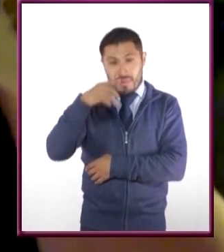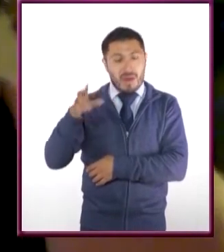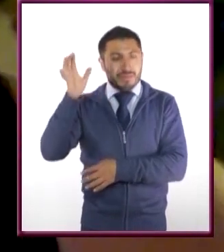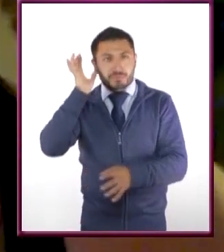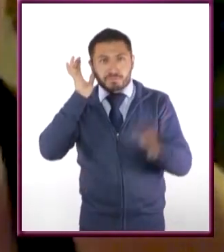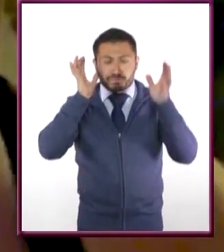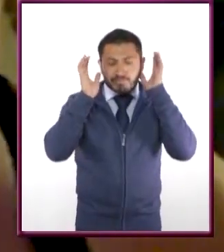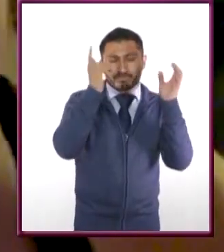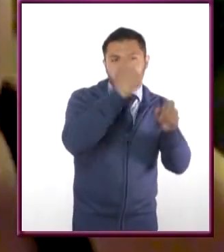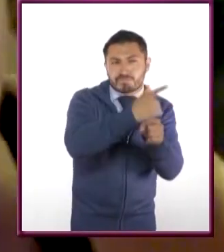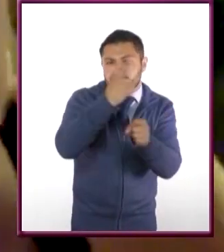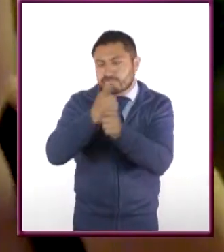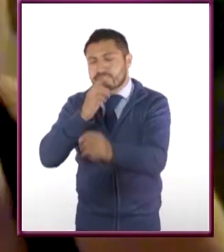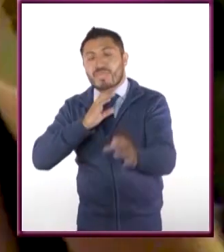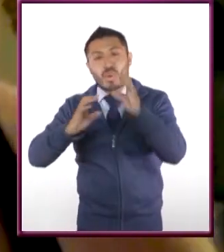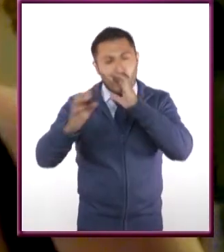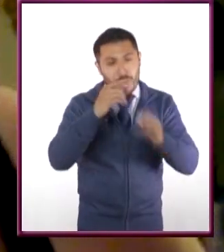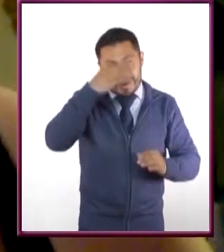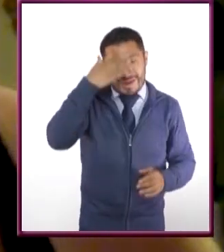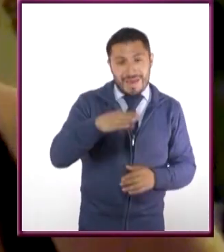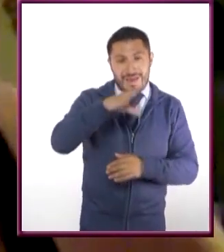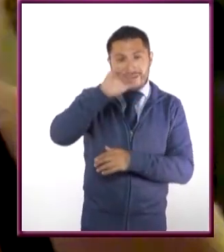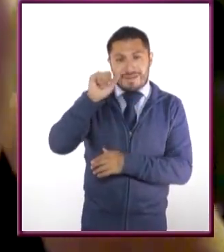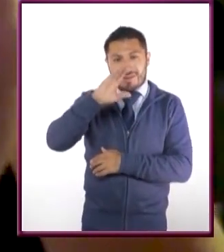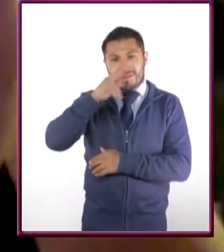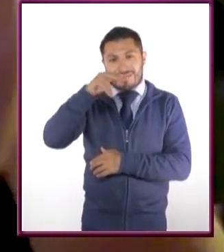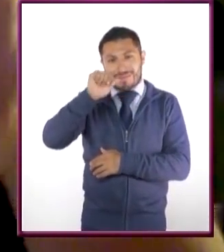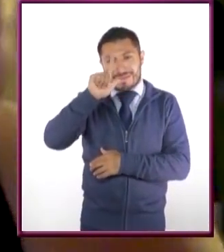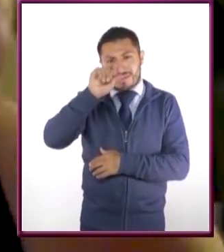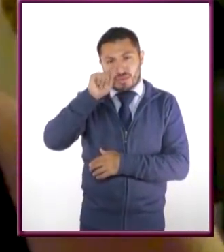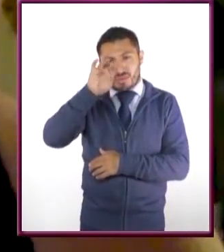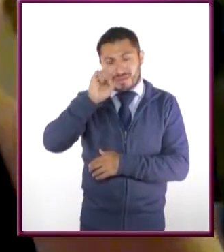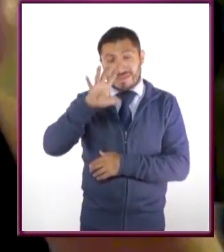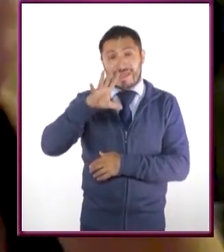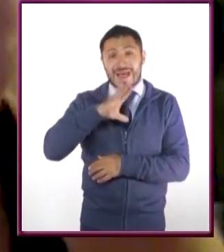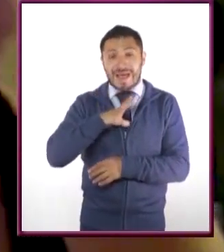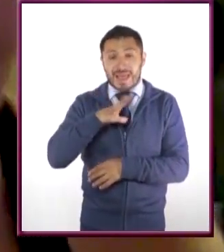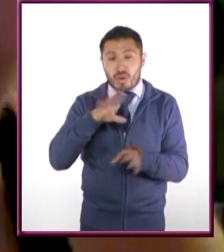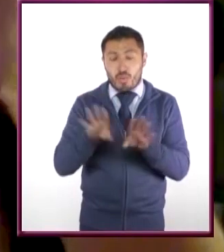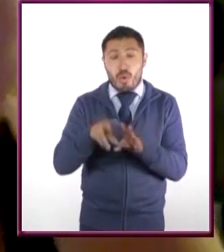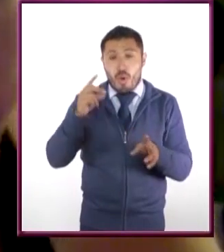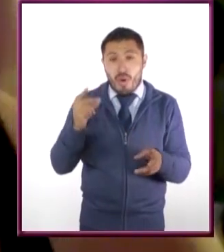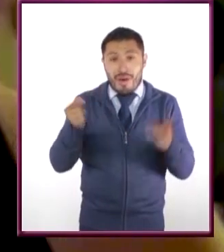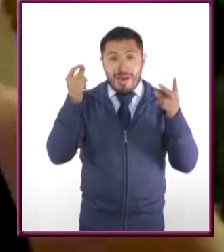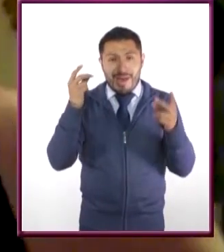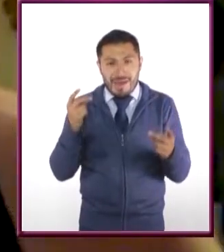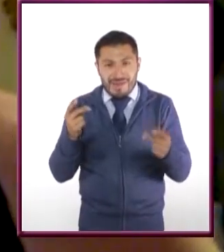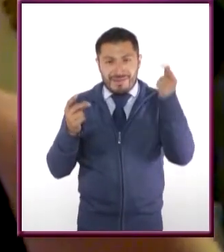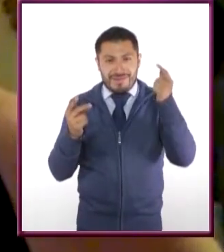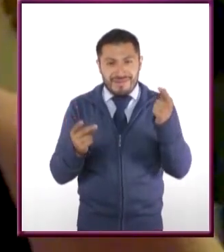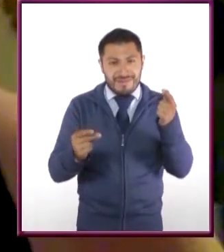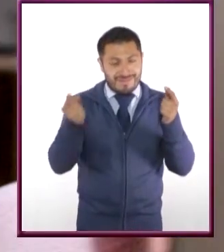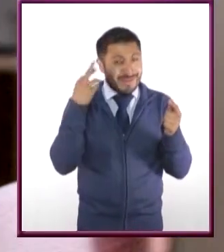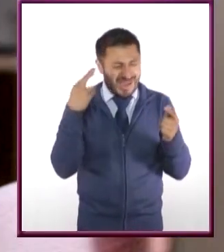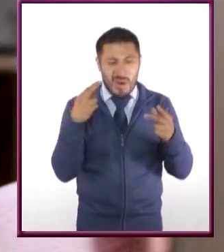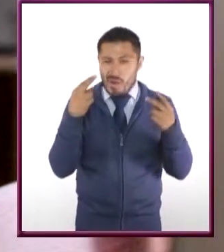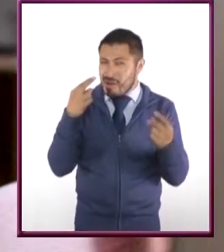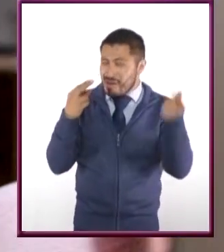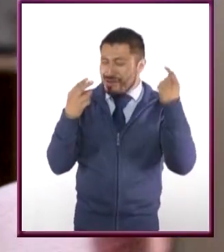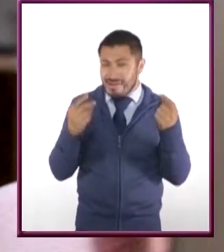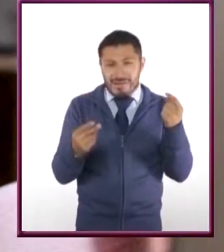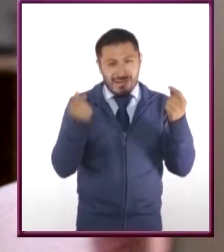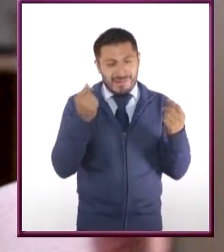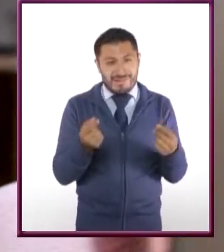organismos, ¿no? Se dice que los cachalotes, por ejemplo, emiten chasquidos, así como el que acabo de hacer con la mano,